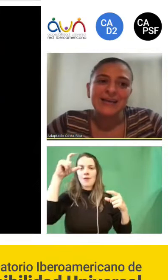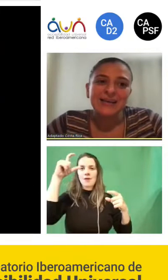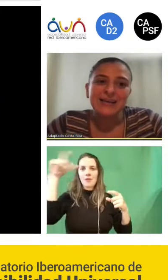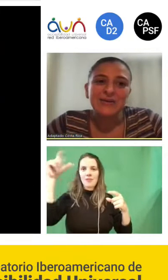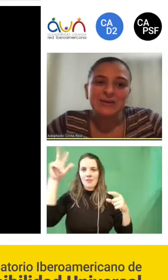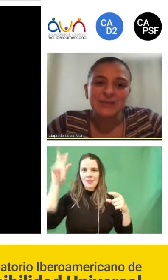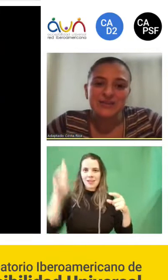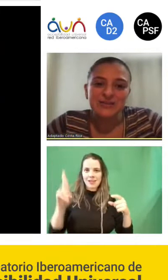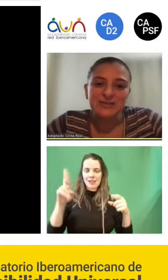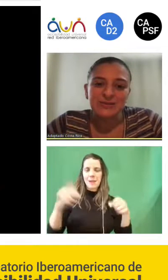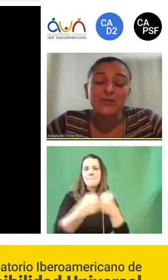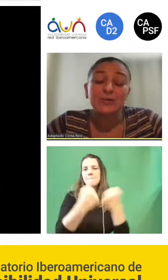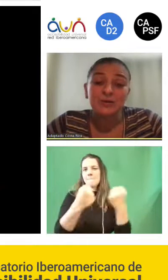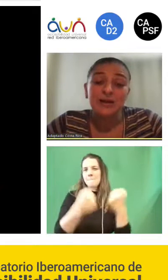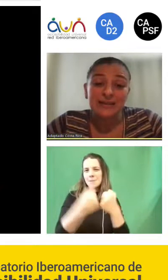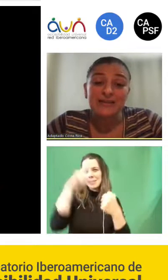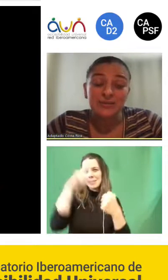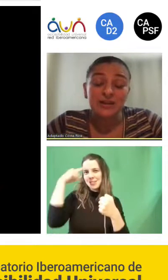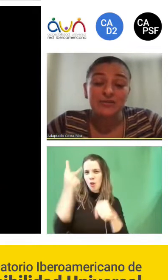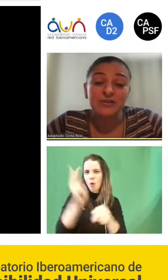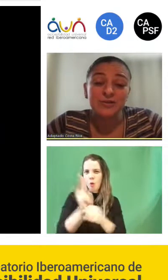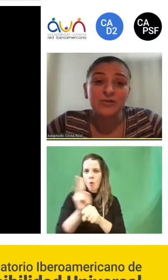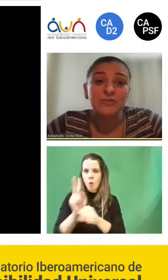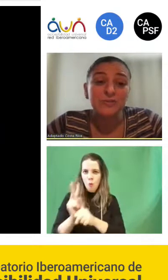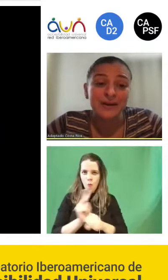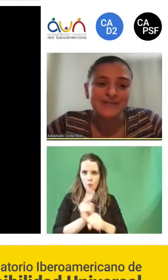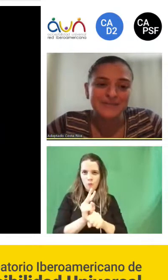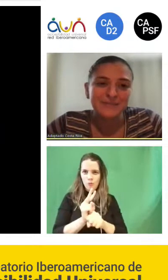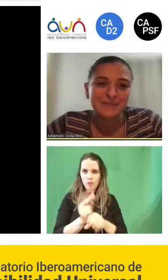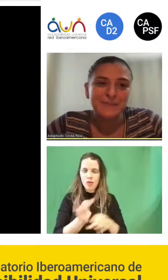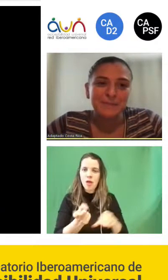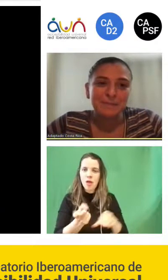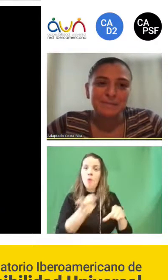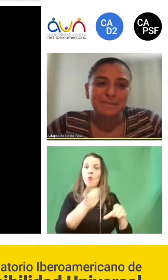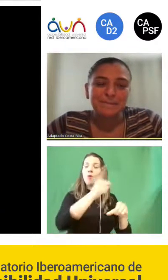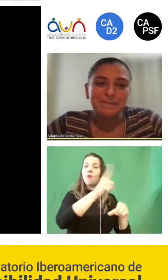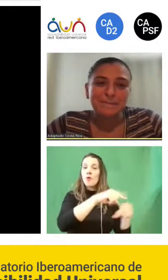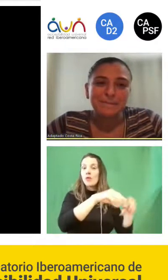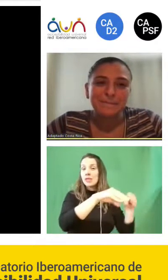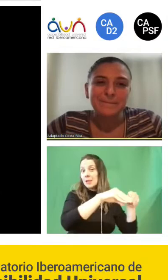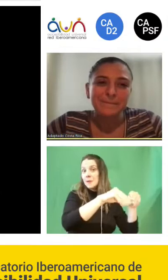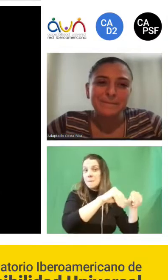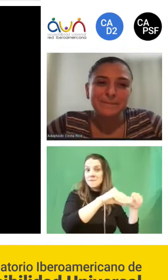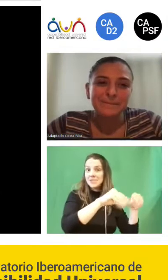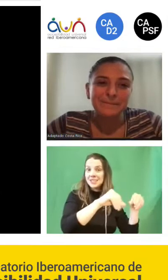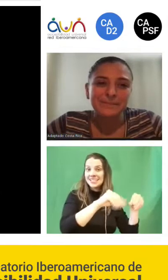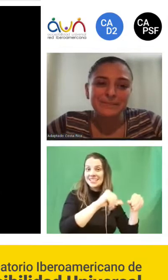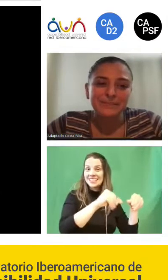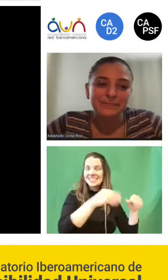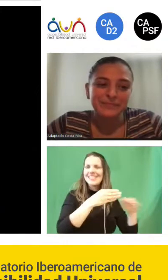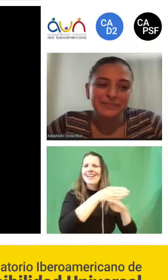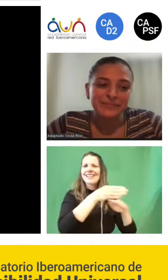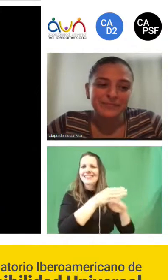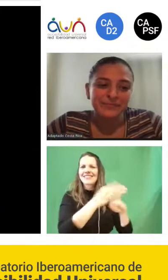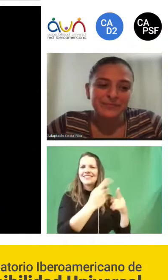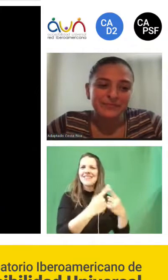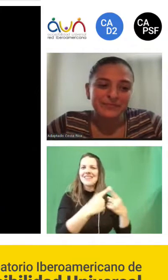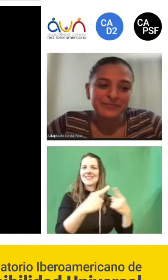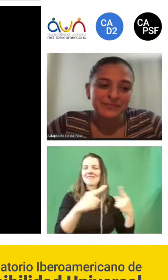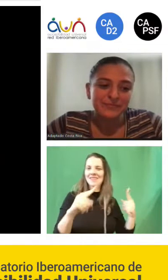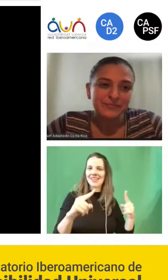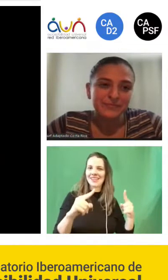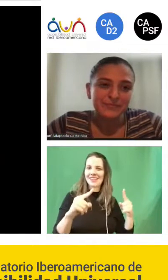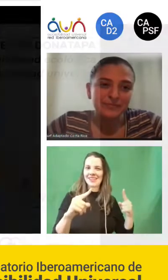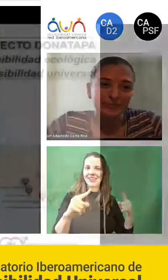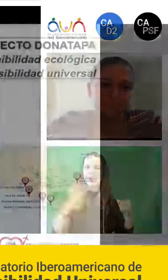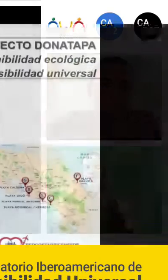trabaja con el proyecto, con la agenda, la Fundación ProParques. Correcto, así es, tal como lo está mencionando